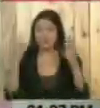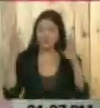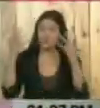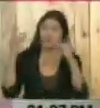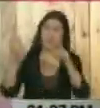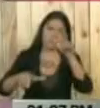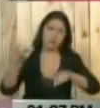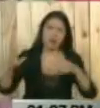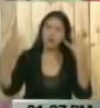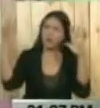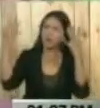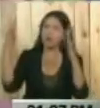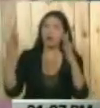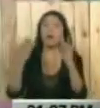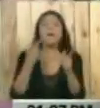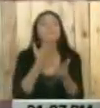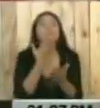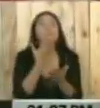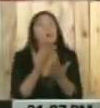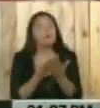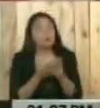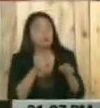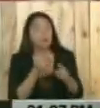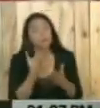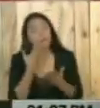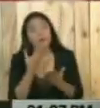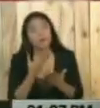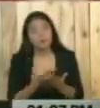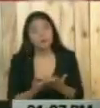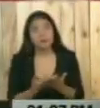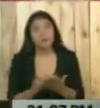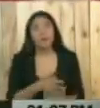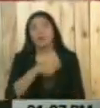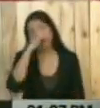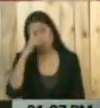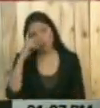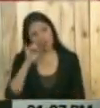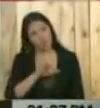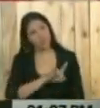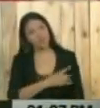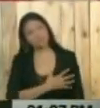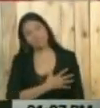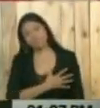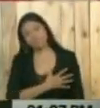con el permiso suyo, mi querido Diosdado Cabello,